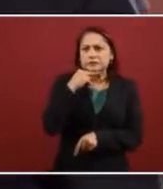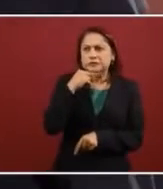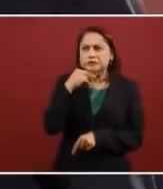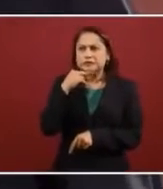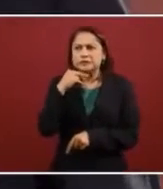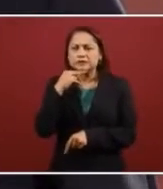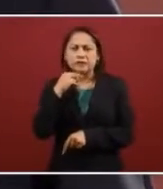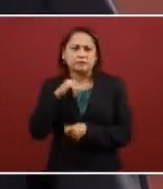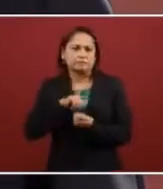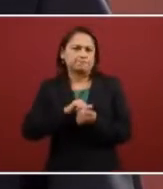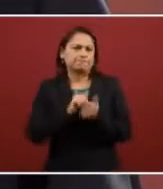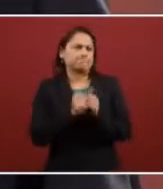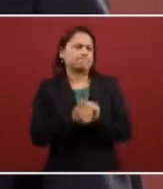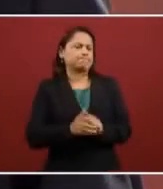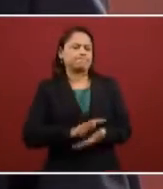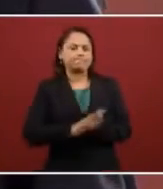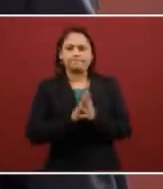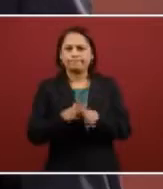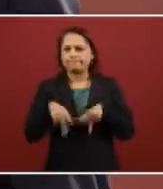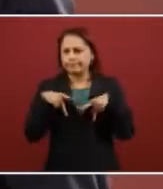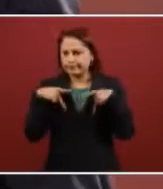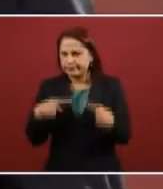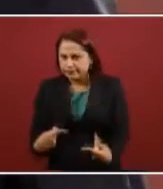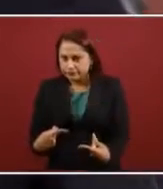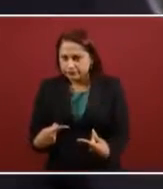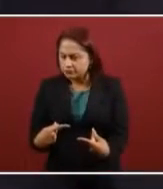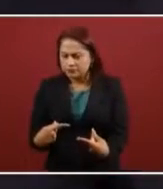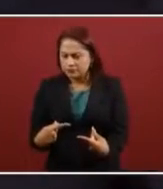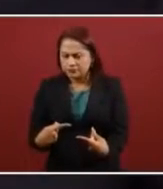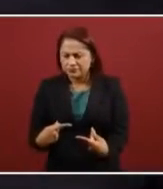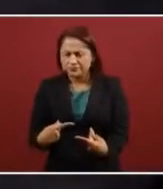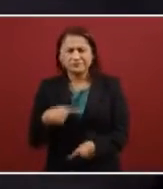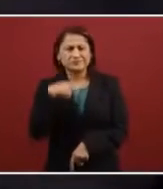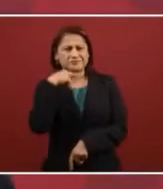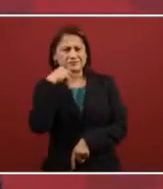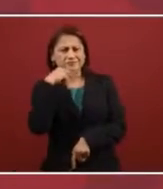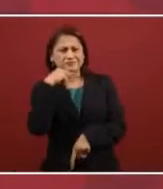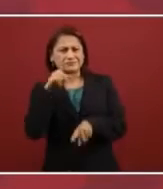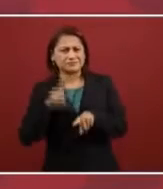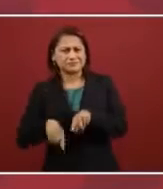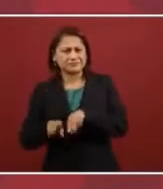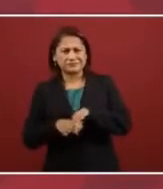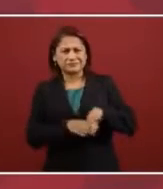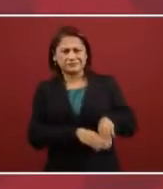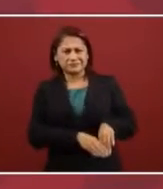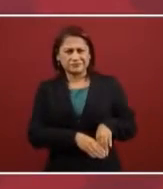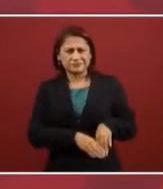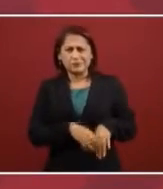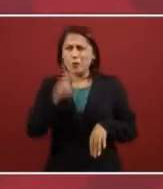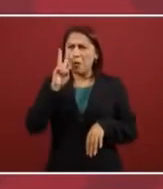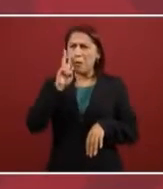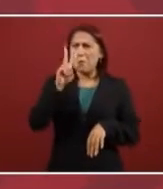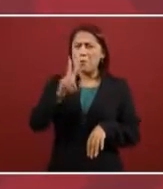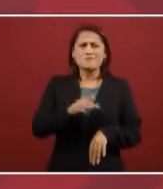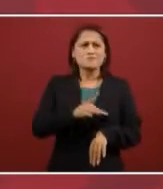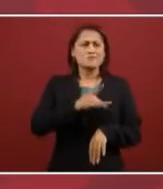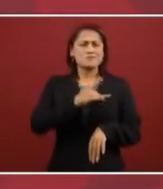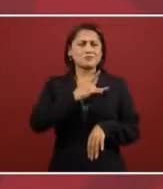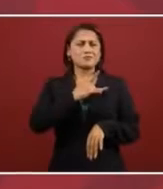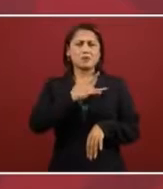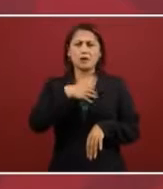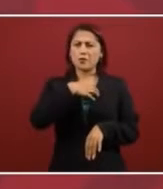loose. Es it's ver la vida. To look at life. Alegría. With happiness. Sin amarguras.